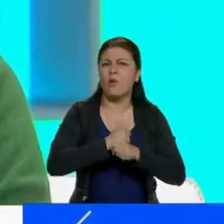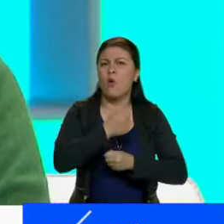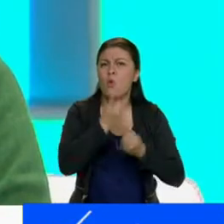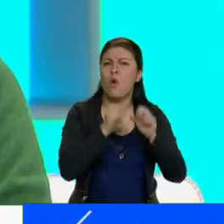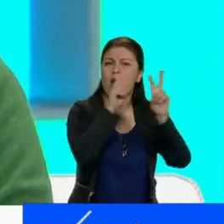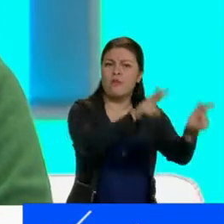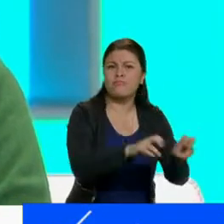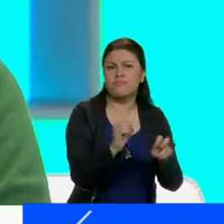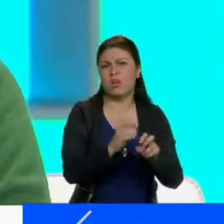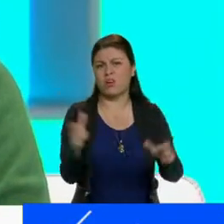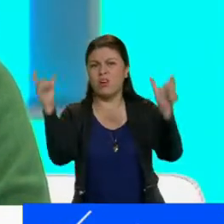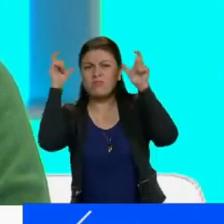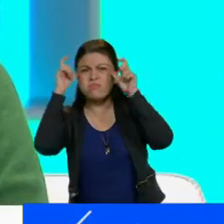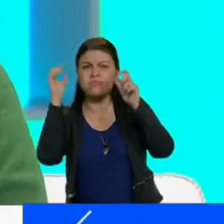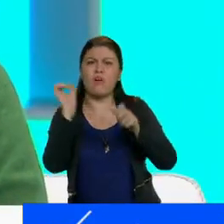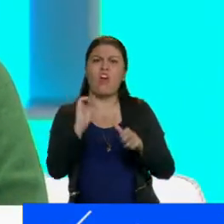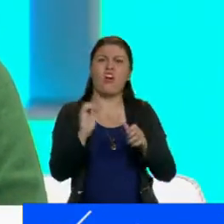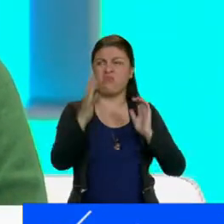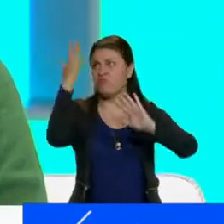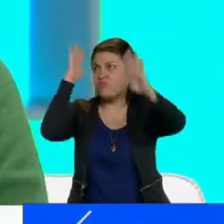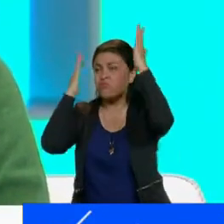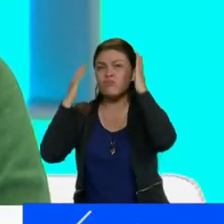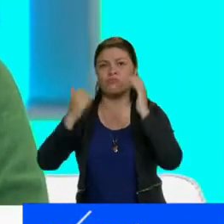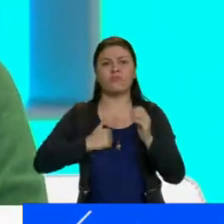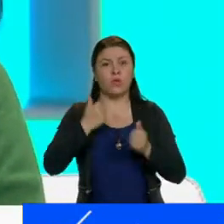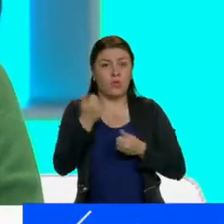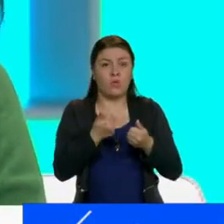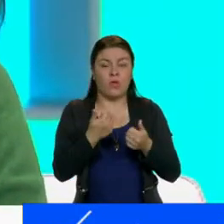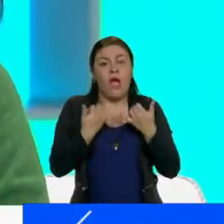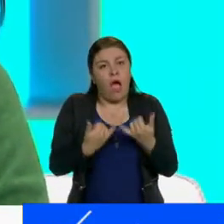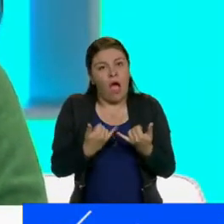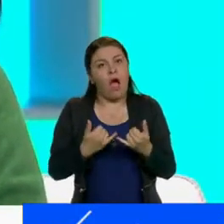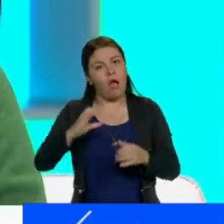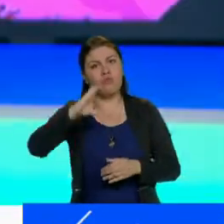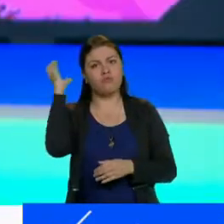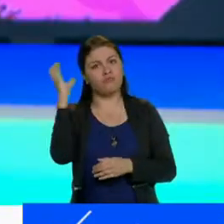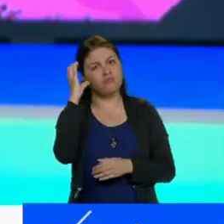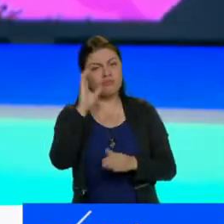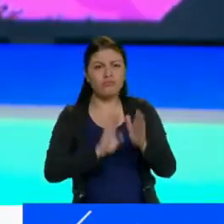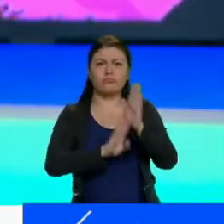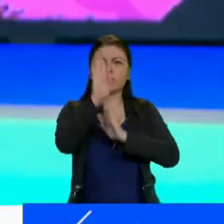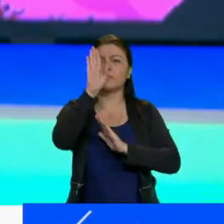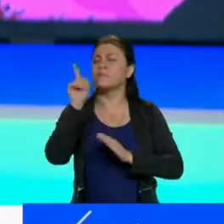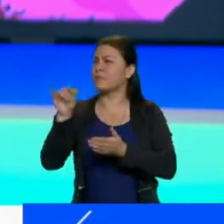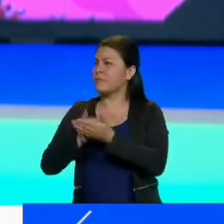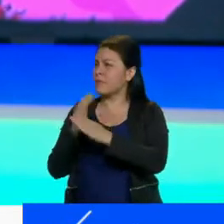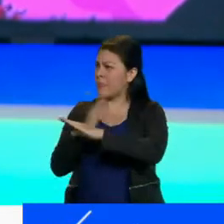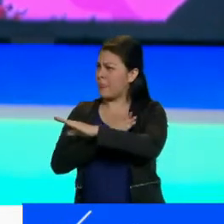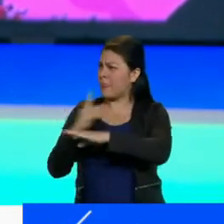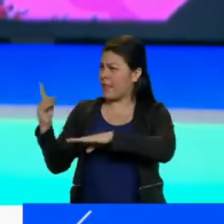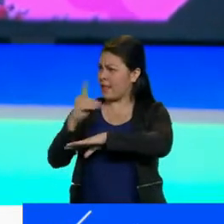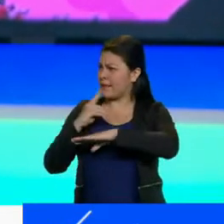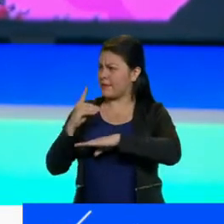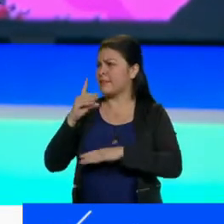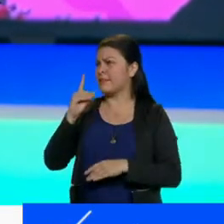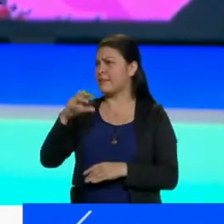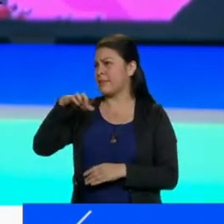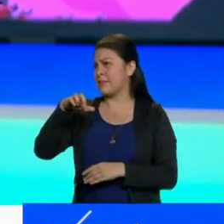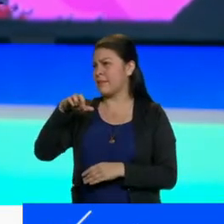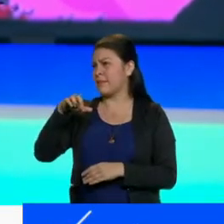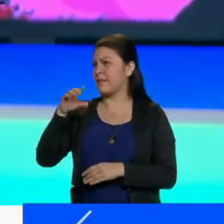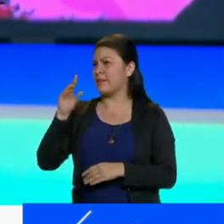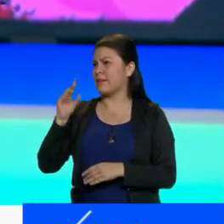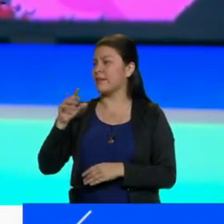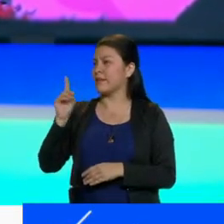las que creo que el país está avanzando. Usted trabajó en el Departamento Nacional de Planeación, lo decía yo al principio de la entrevista, en el